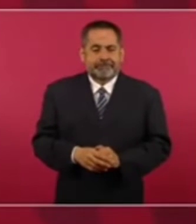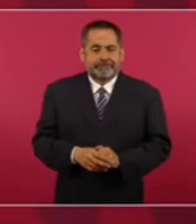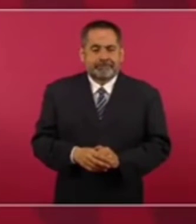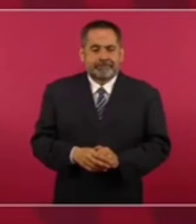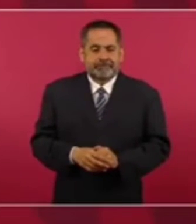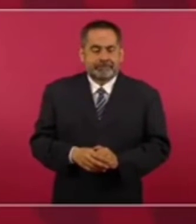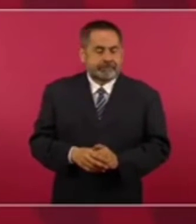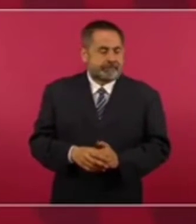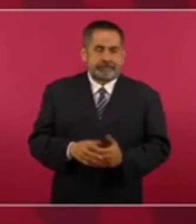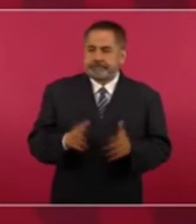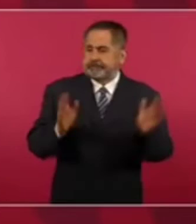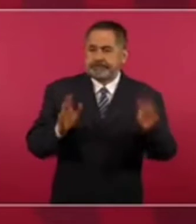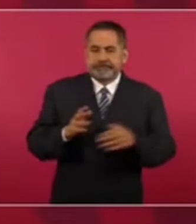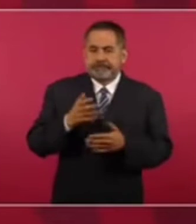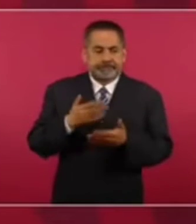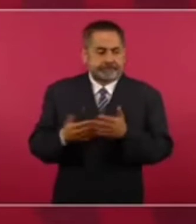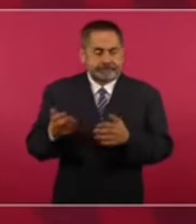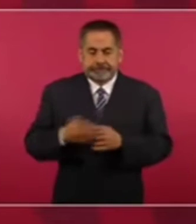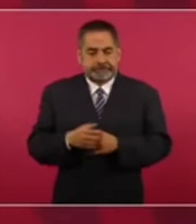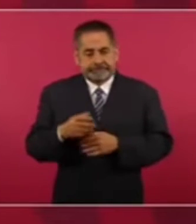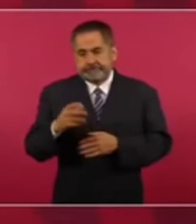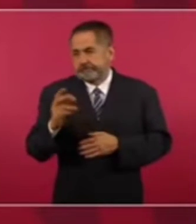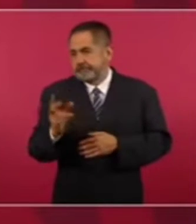y que ahora pues no